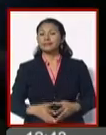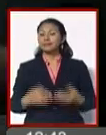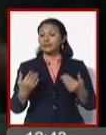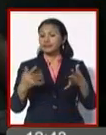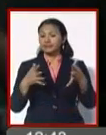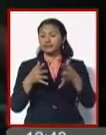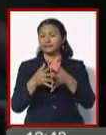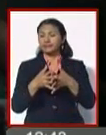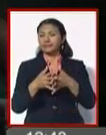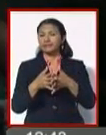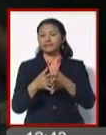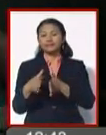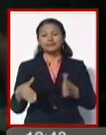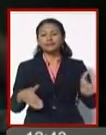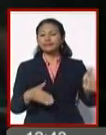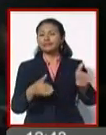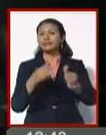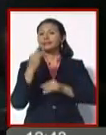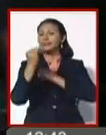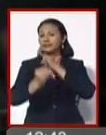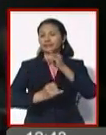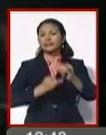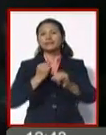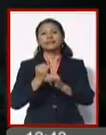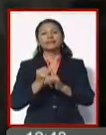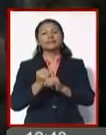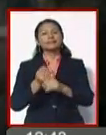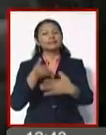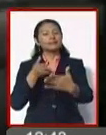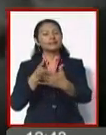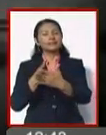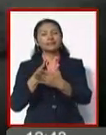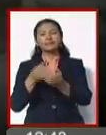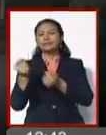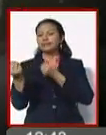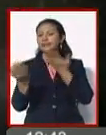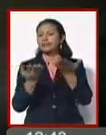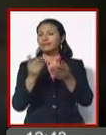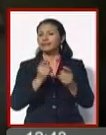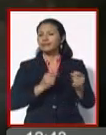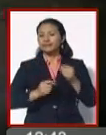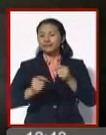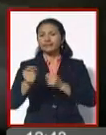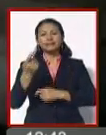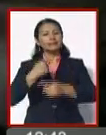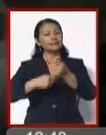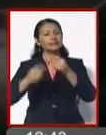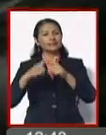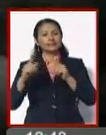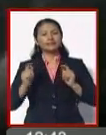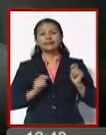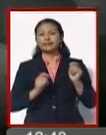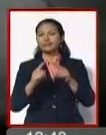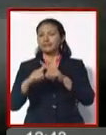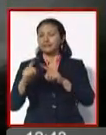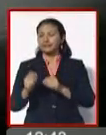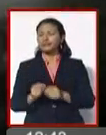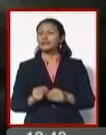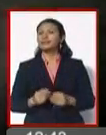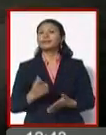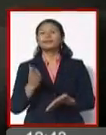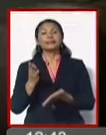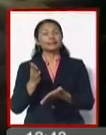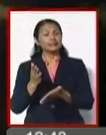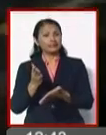Están bloqueando una ruta internacional, interfiriendo con los servicios, el transporte, el comercio, el turismo, de